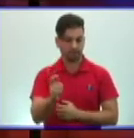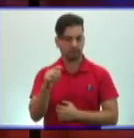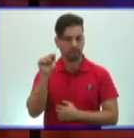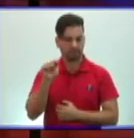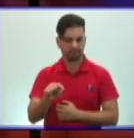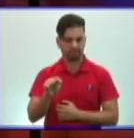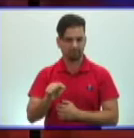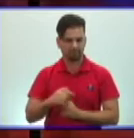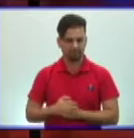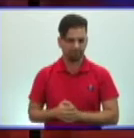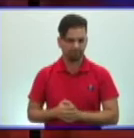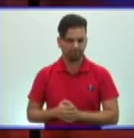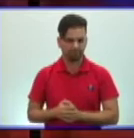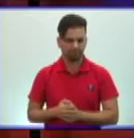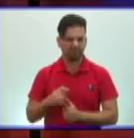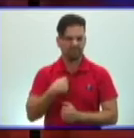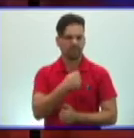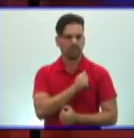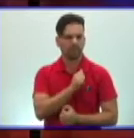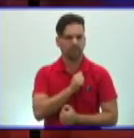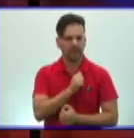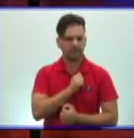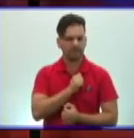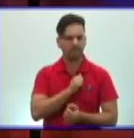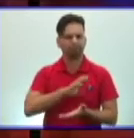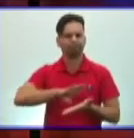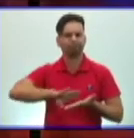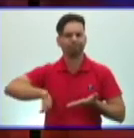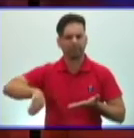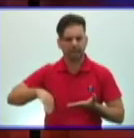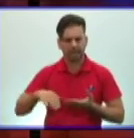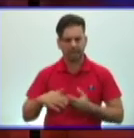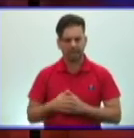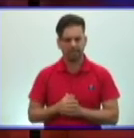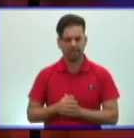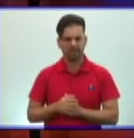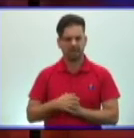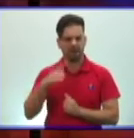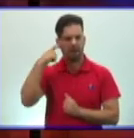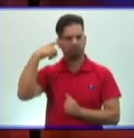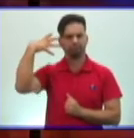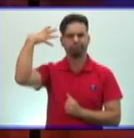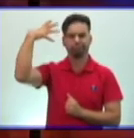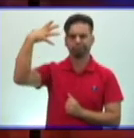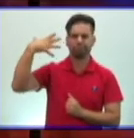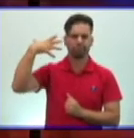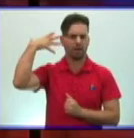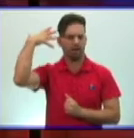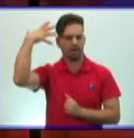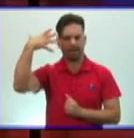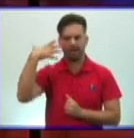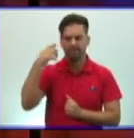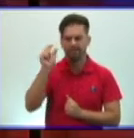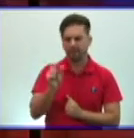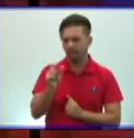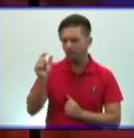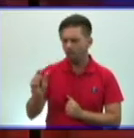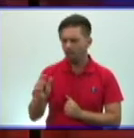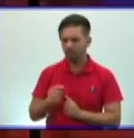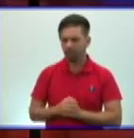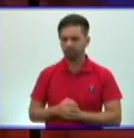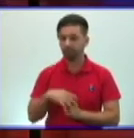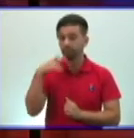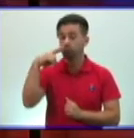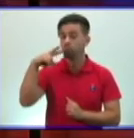pues no se propuso otra cosa que eliminar las capacidades que enajenaban al ser humano y por eso buscó en los fundamentos de